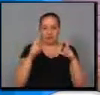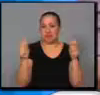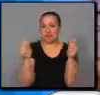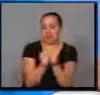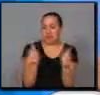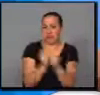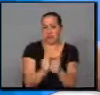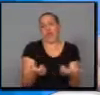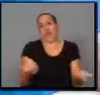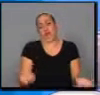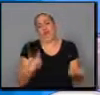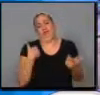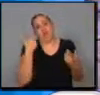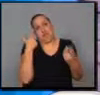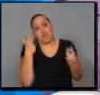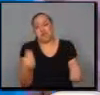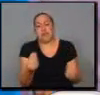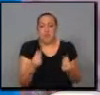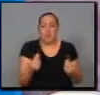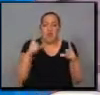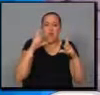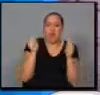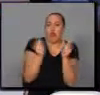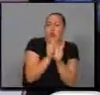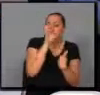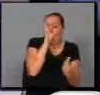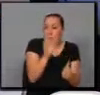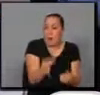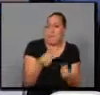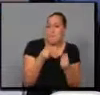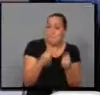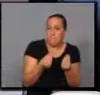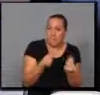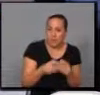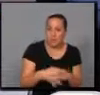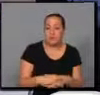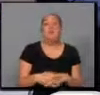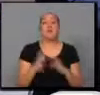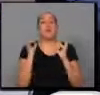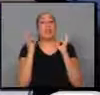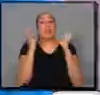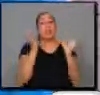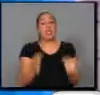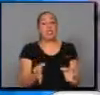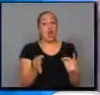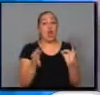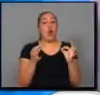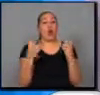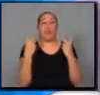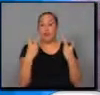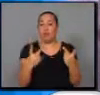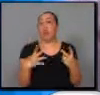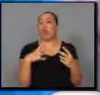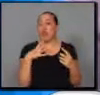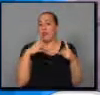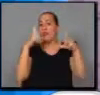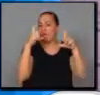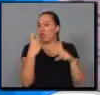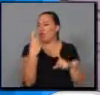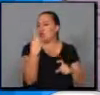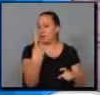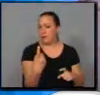decíamos, Redrado, sacate una foto con Luli. Porque, viste, Luli llegó de viaje y sigue sacándose fotos sola.